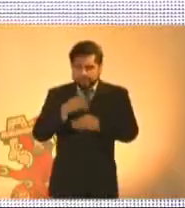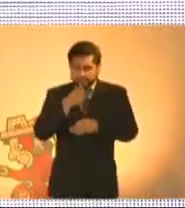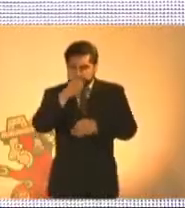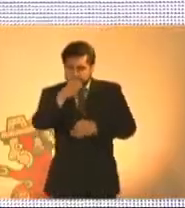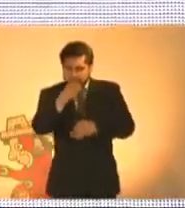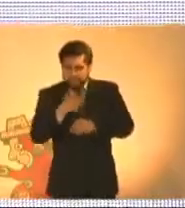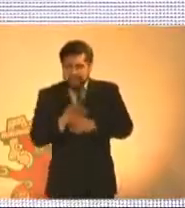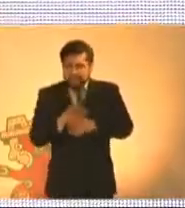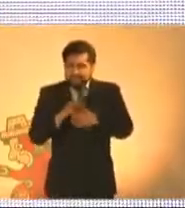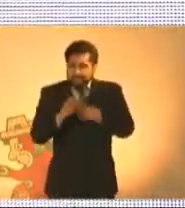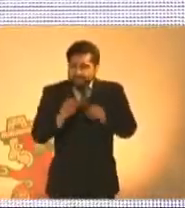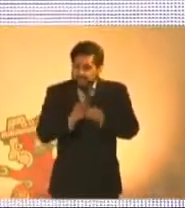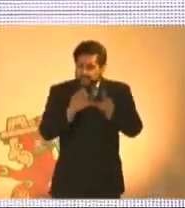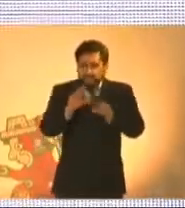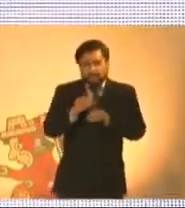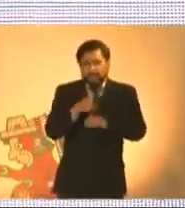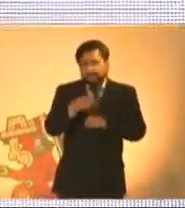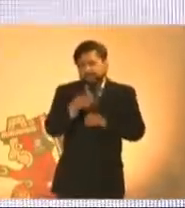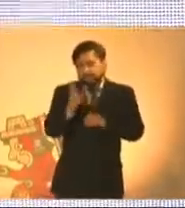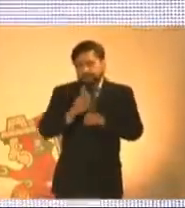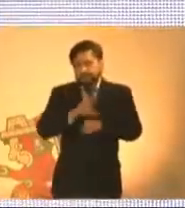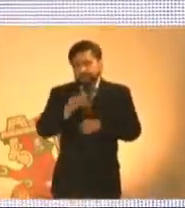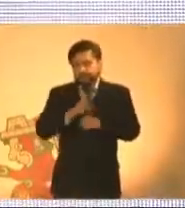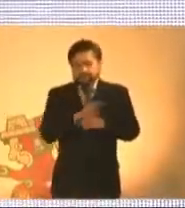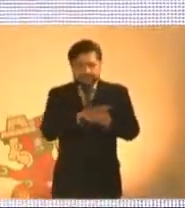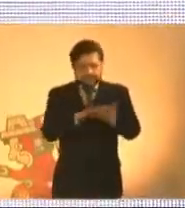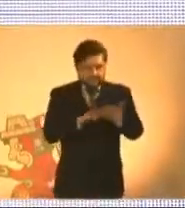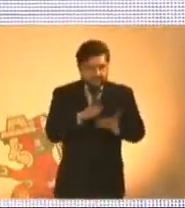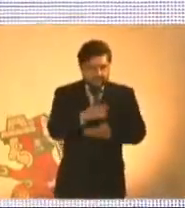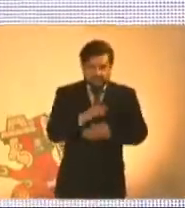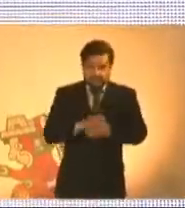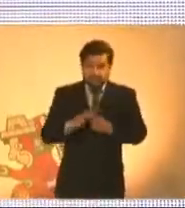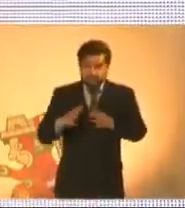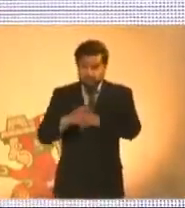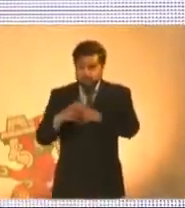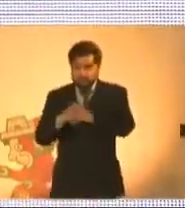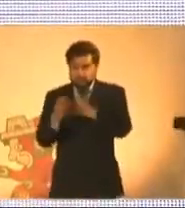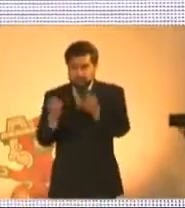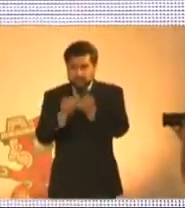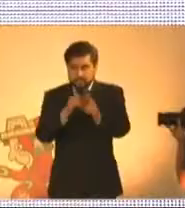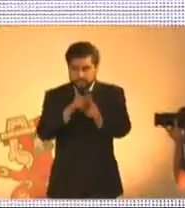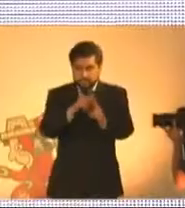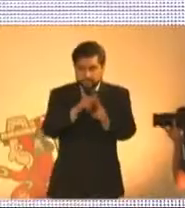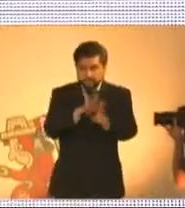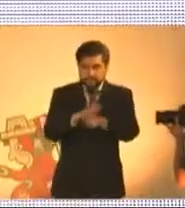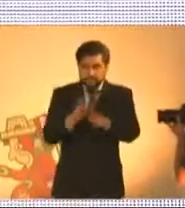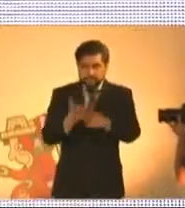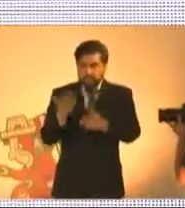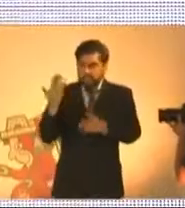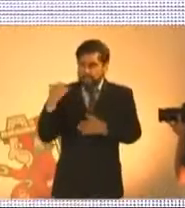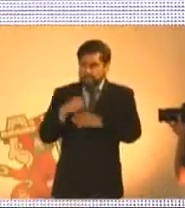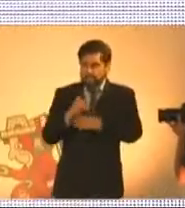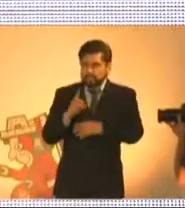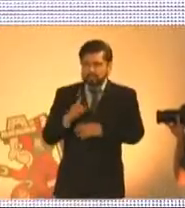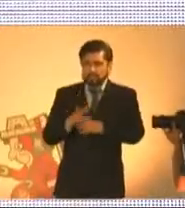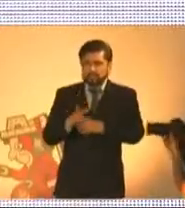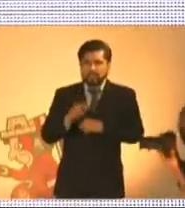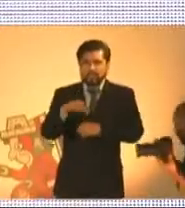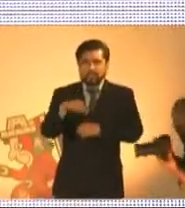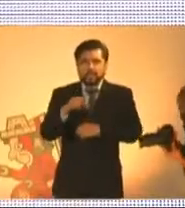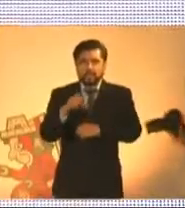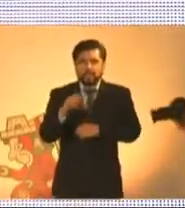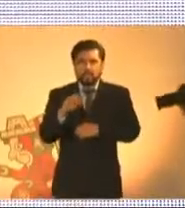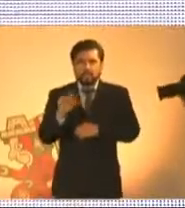cierta en una batalla en fin pues del mismo estilo de lo que dijo napoleón